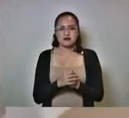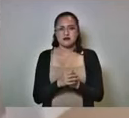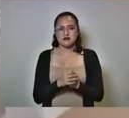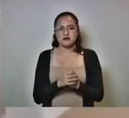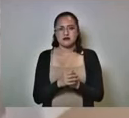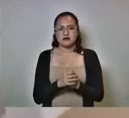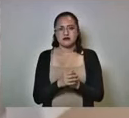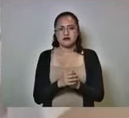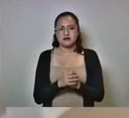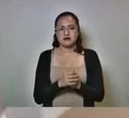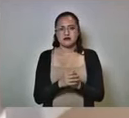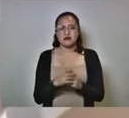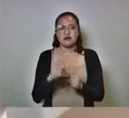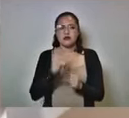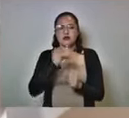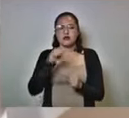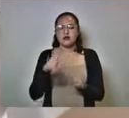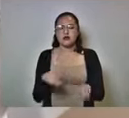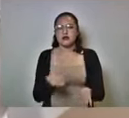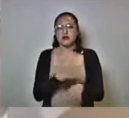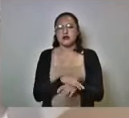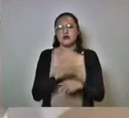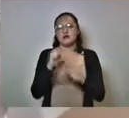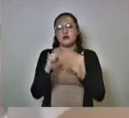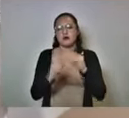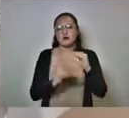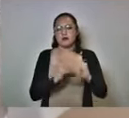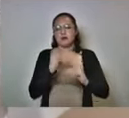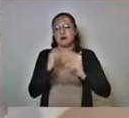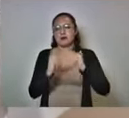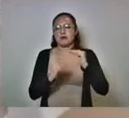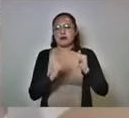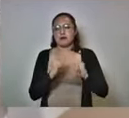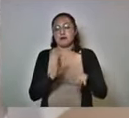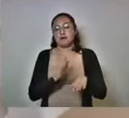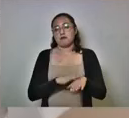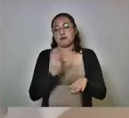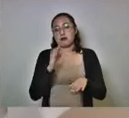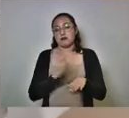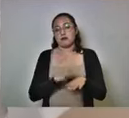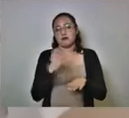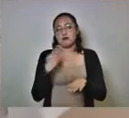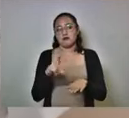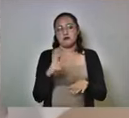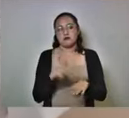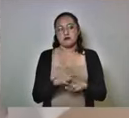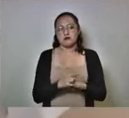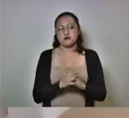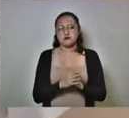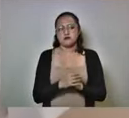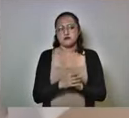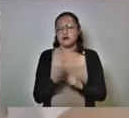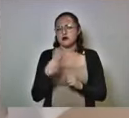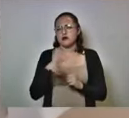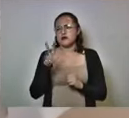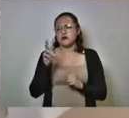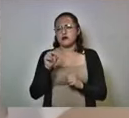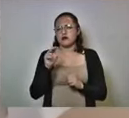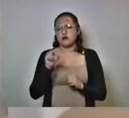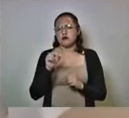paciente. Y después ya evolucionaron a otra cosa más independiente, pero no van a